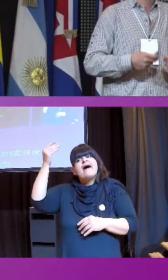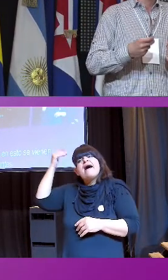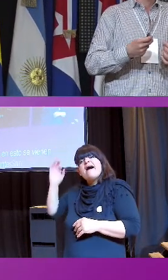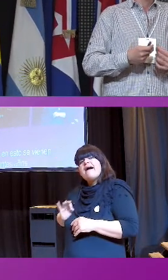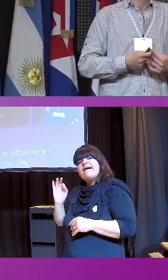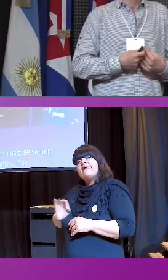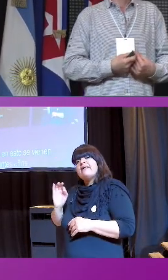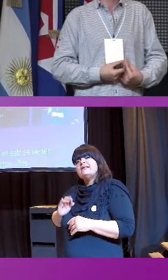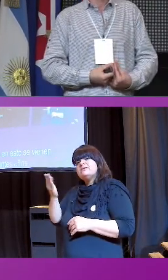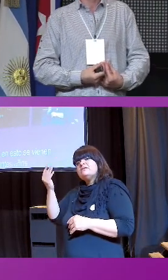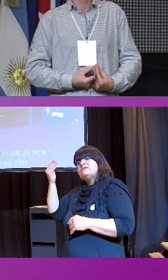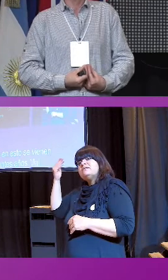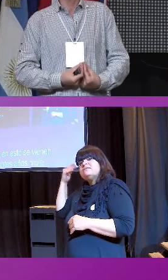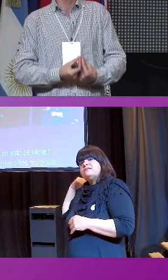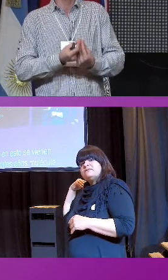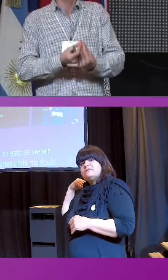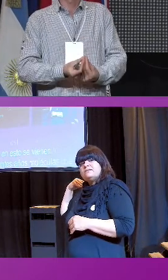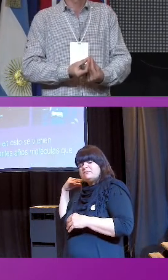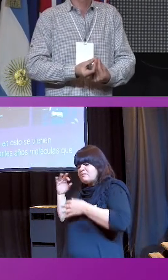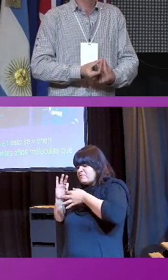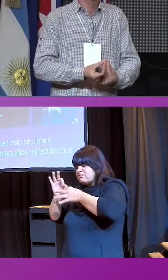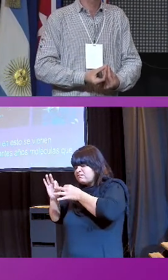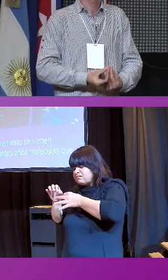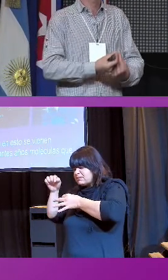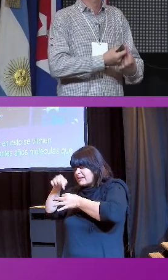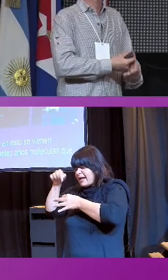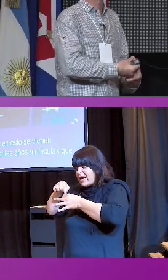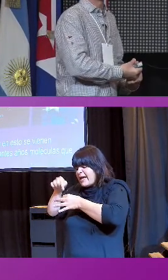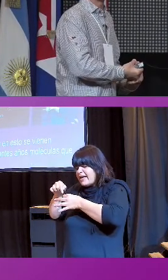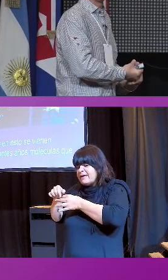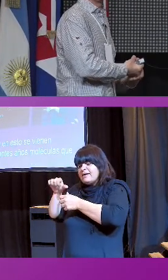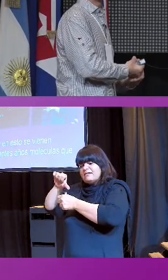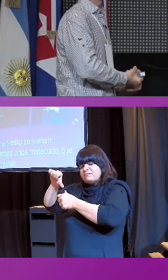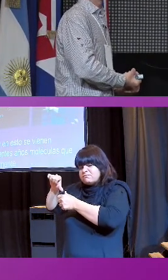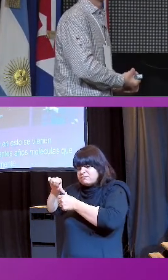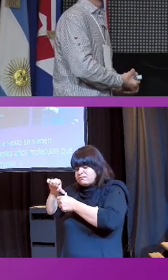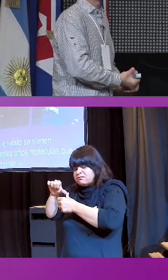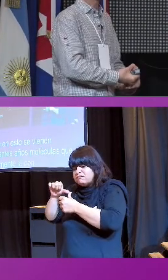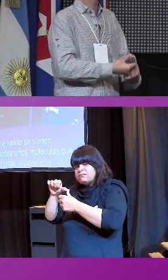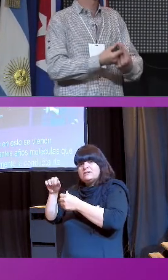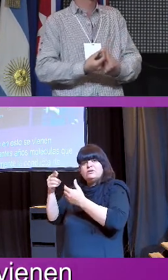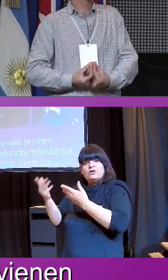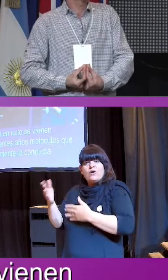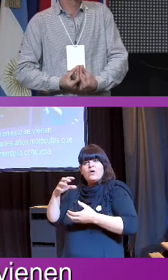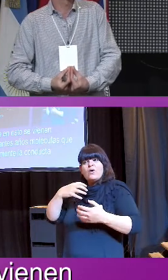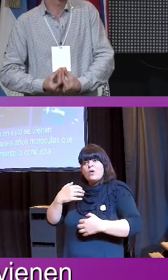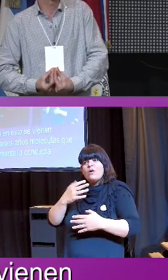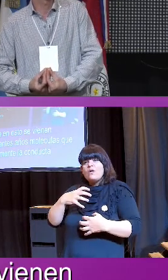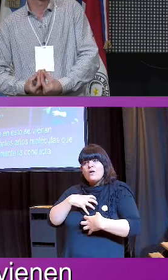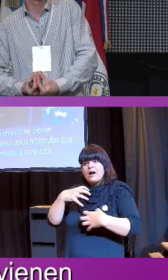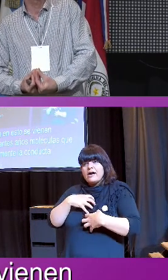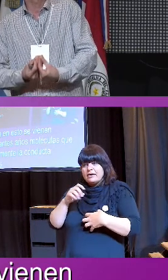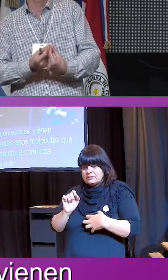años moléculas que tienen la intención no de mejorar solamente la conducta disruptiva o de mejorar solamente